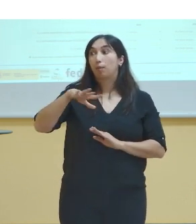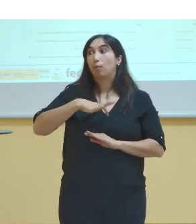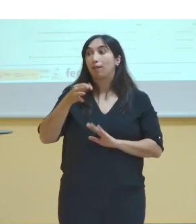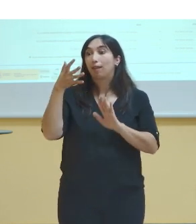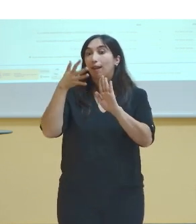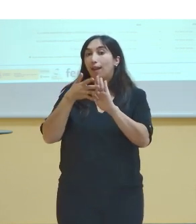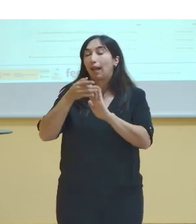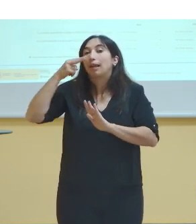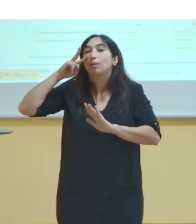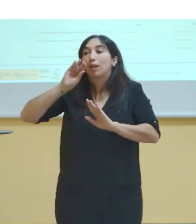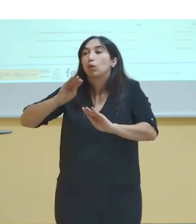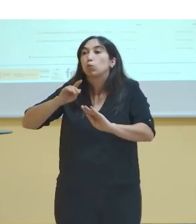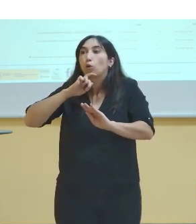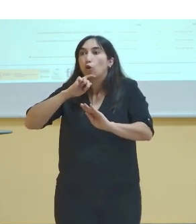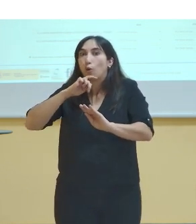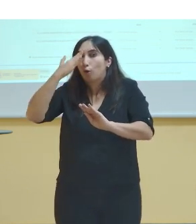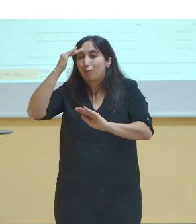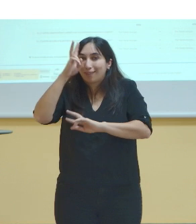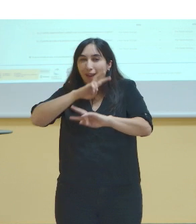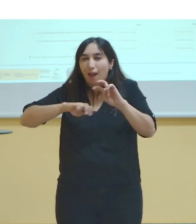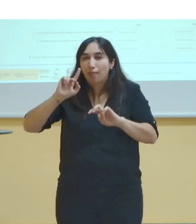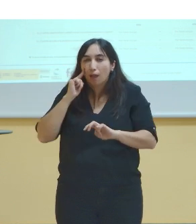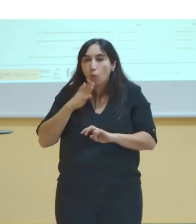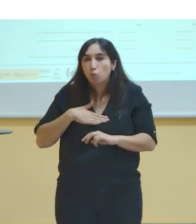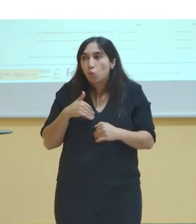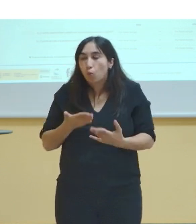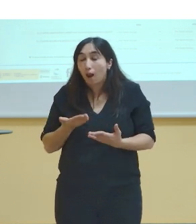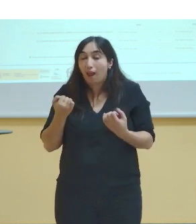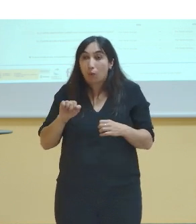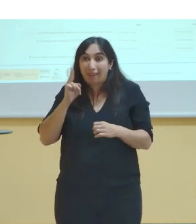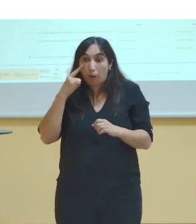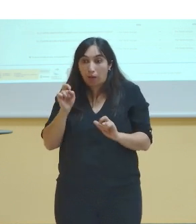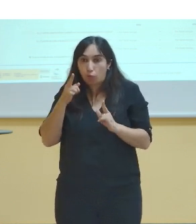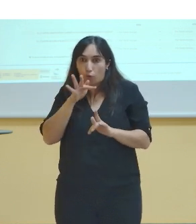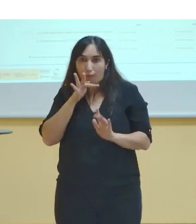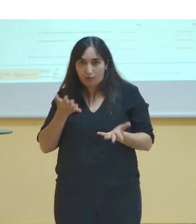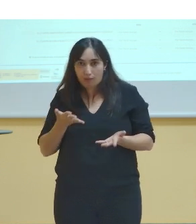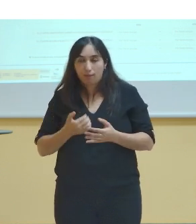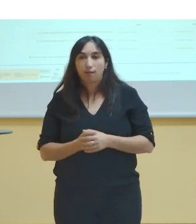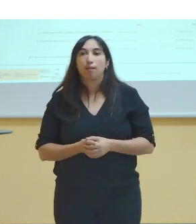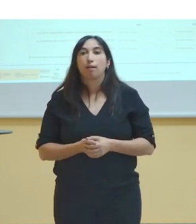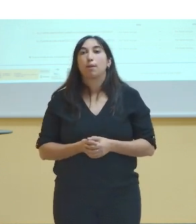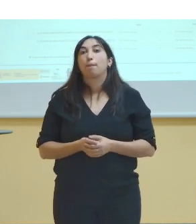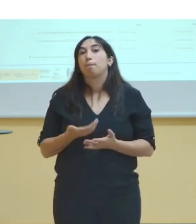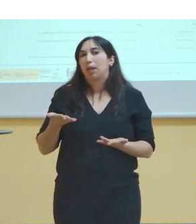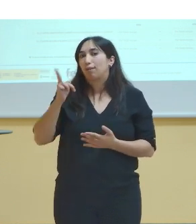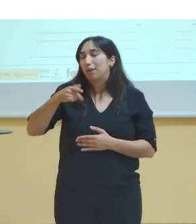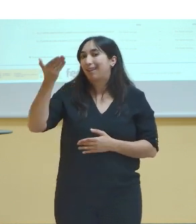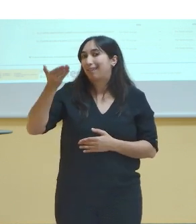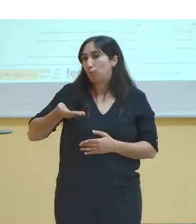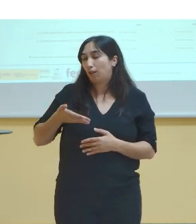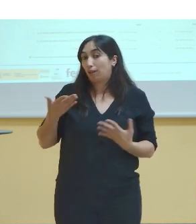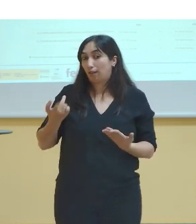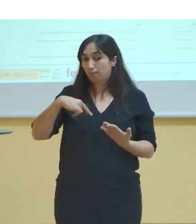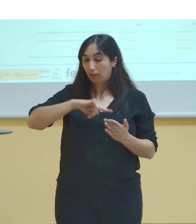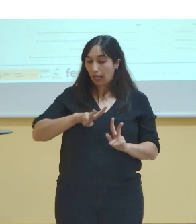cómo era su experiencia de ese proceso de búsqueda del diagnóstico, aunque todavía no tuvieran el diagnóstico definitivo, pero era esencial que nosotros desde